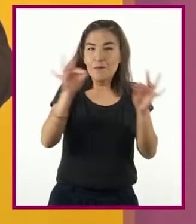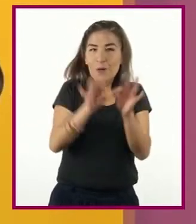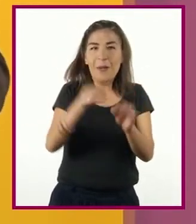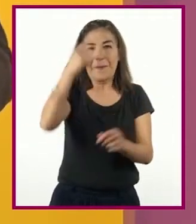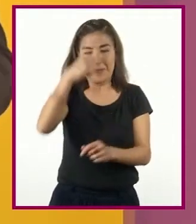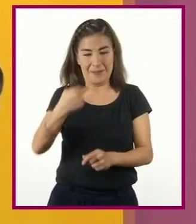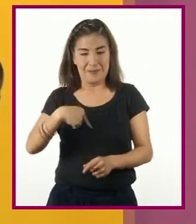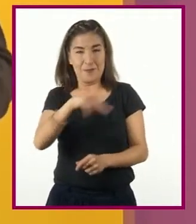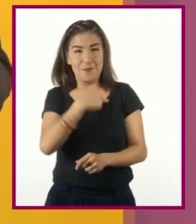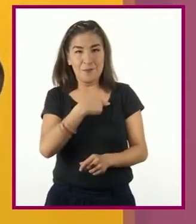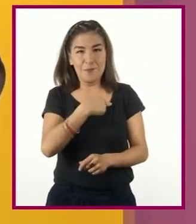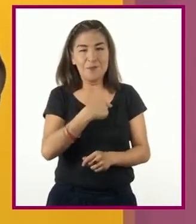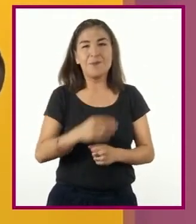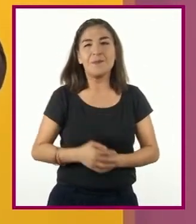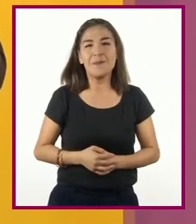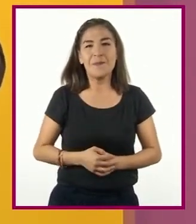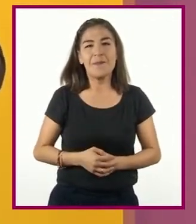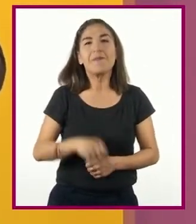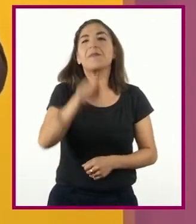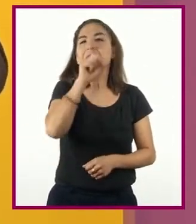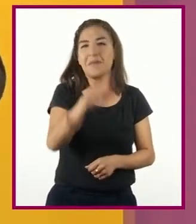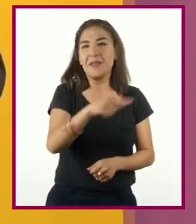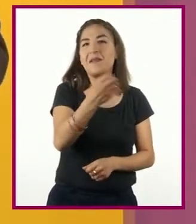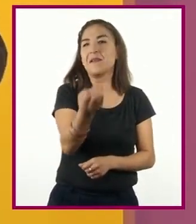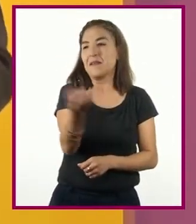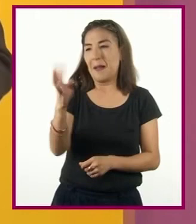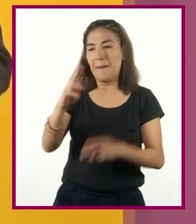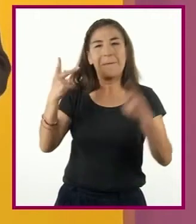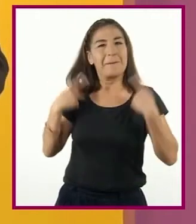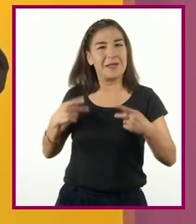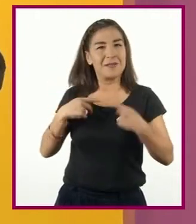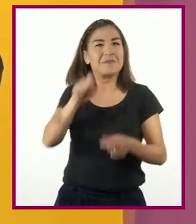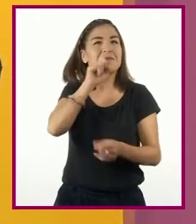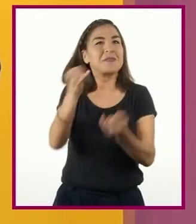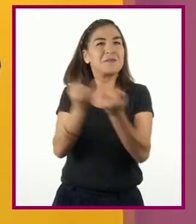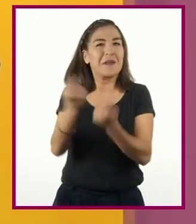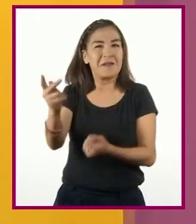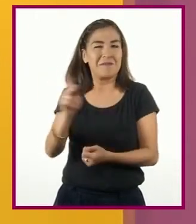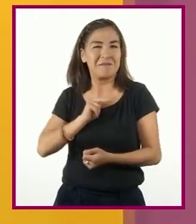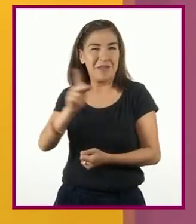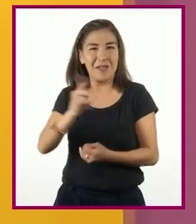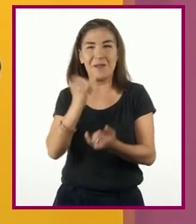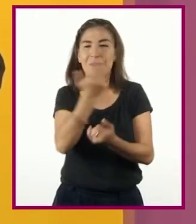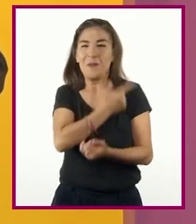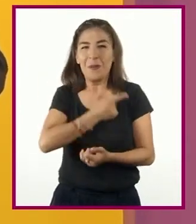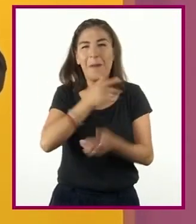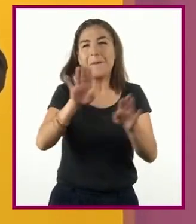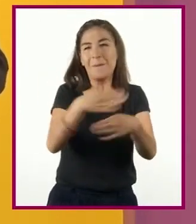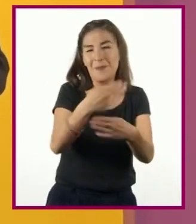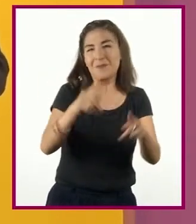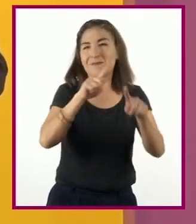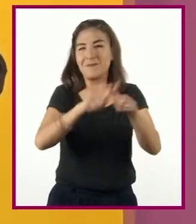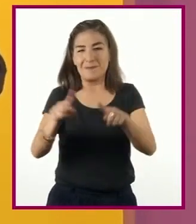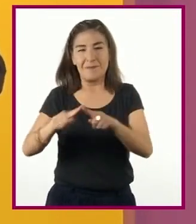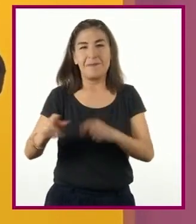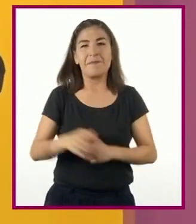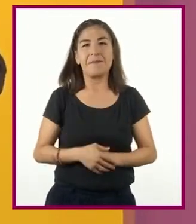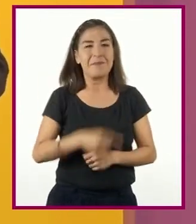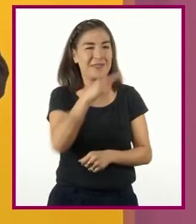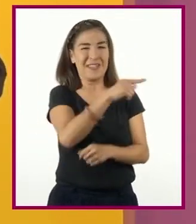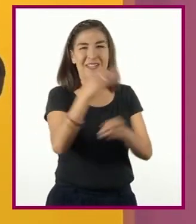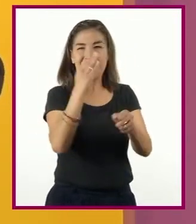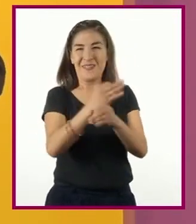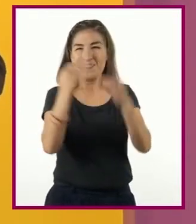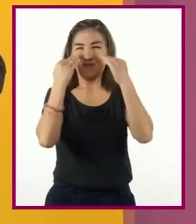para nosotras y nosotros, lo son también para las y los demás. Precisamente en los testimonios que nos